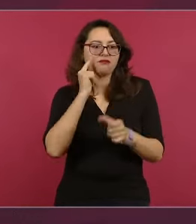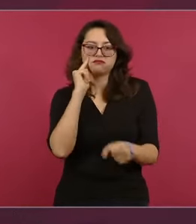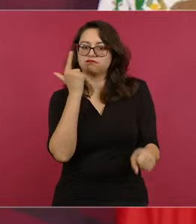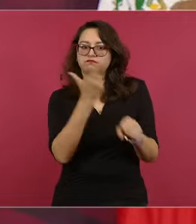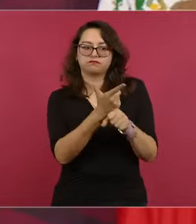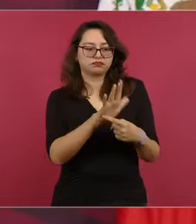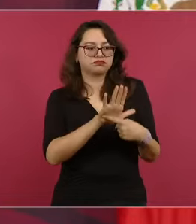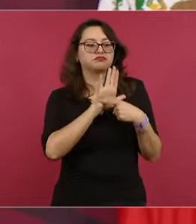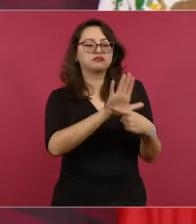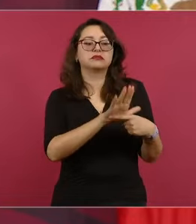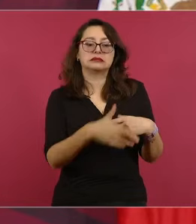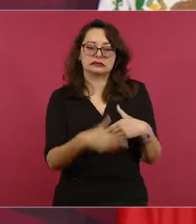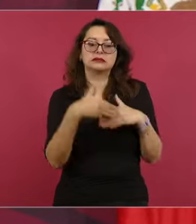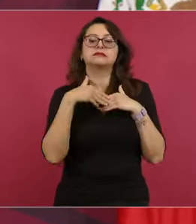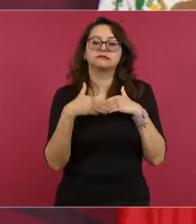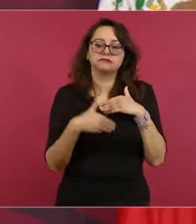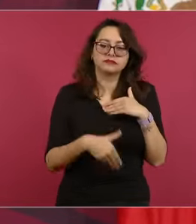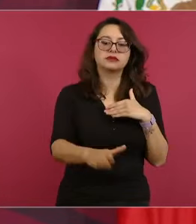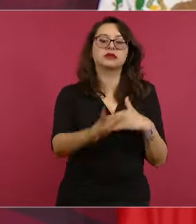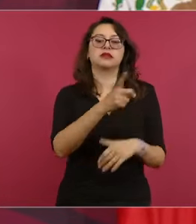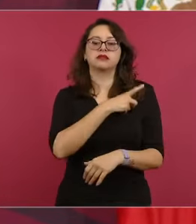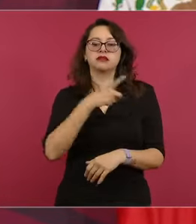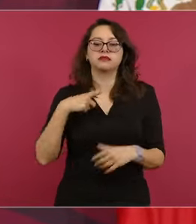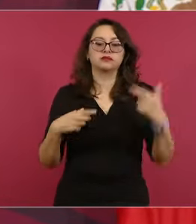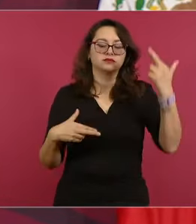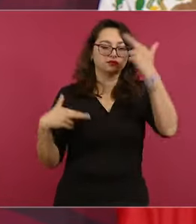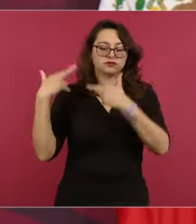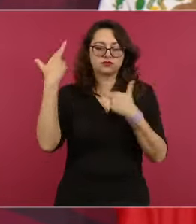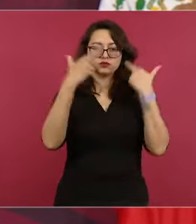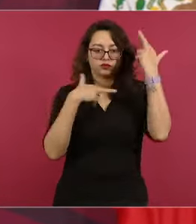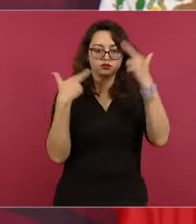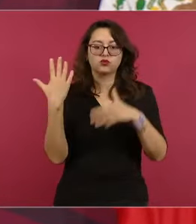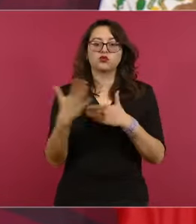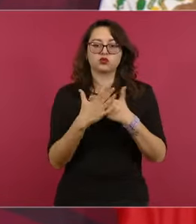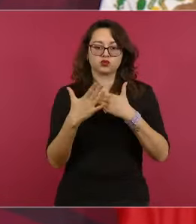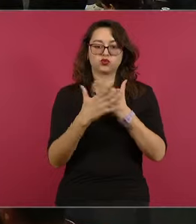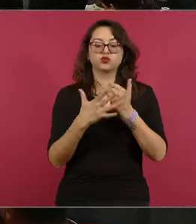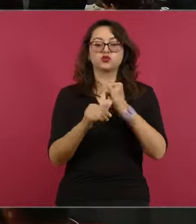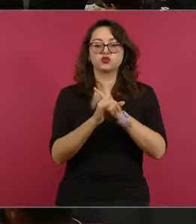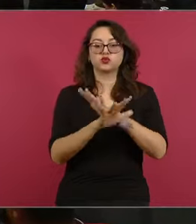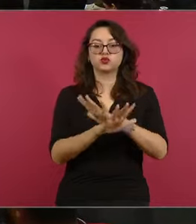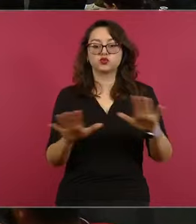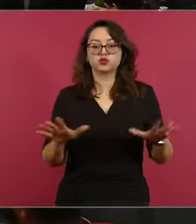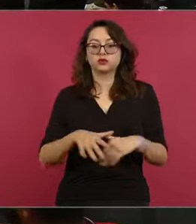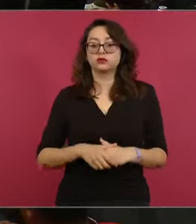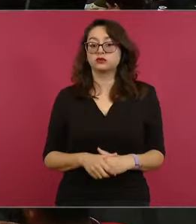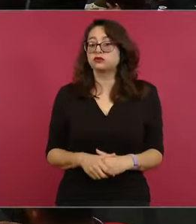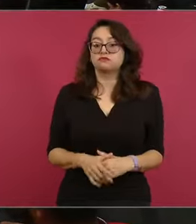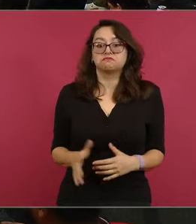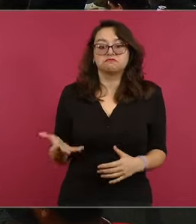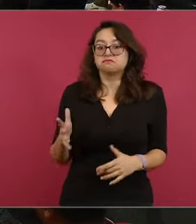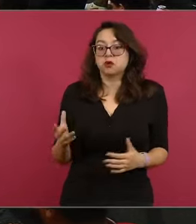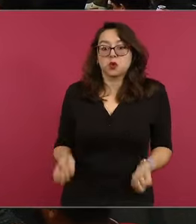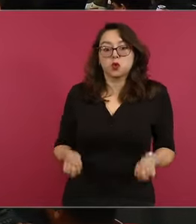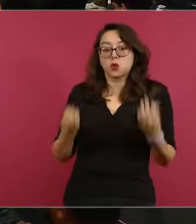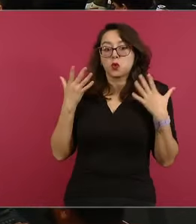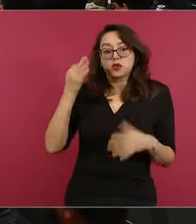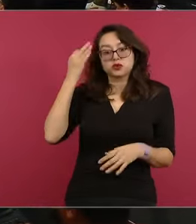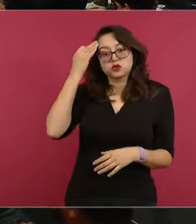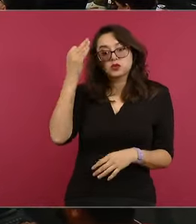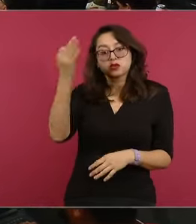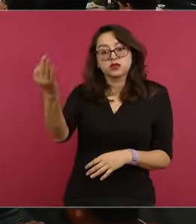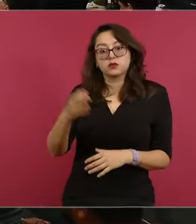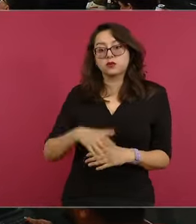vamos todavía a revisarlo y se va a informar aquí. ¿En cuánto tiempo?